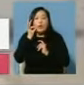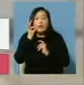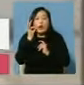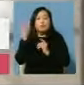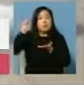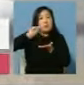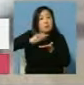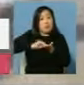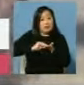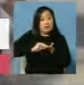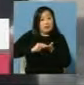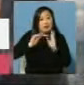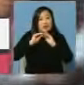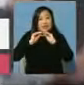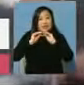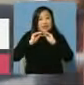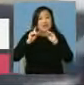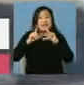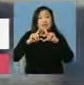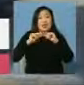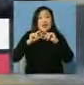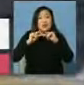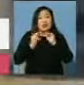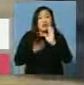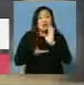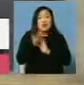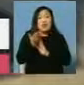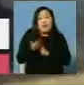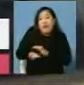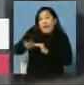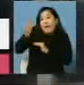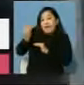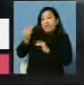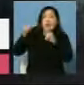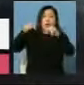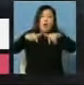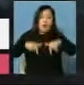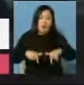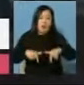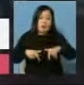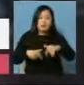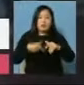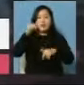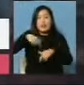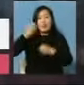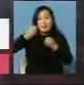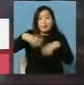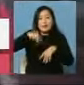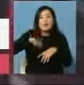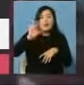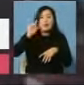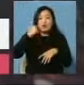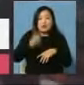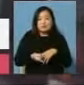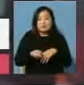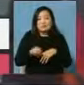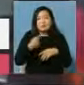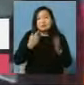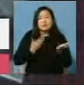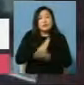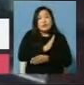3,40 pesos el nuevo de diferencia entre lo que costaba antes y lo que empieza a costar a partir del día de hoy.